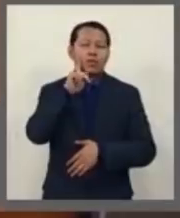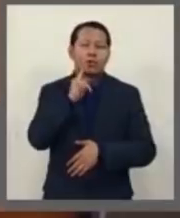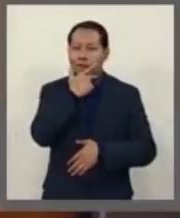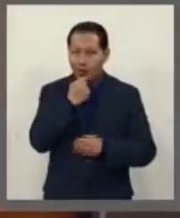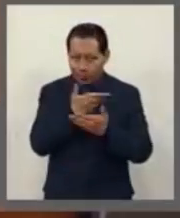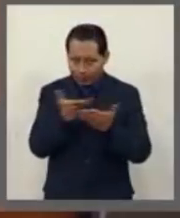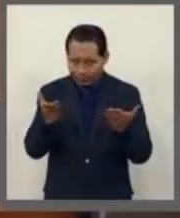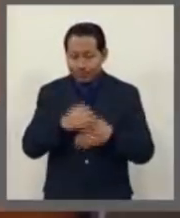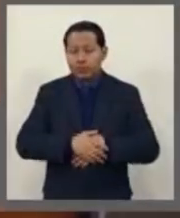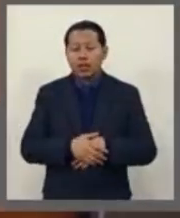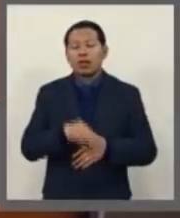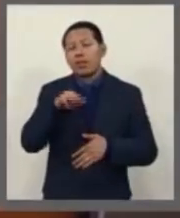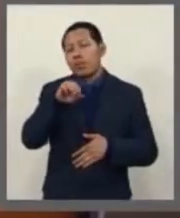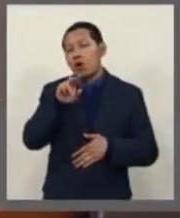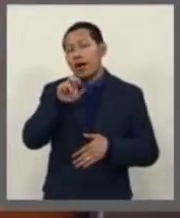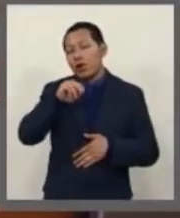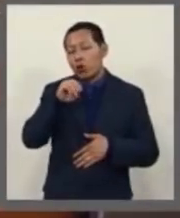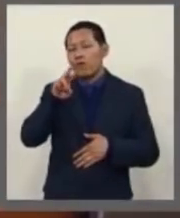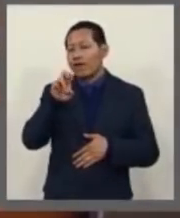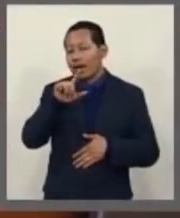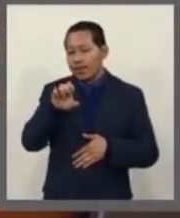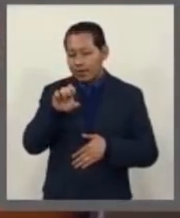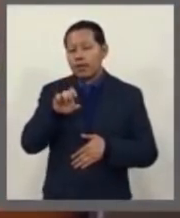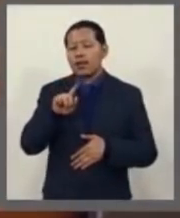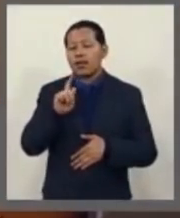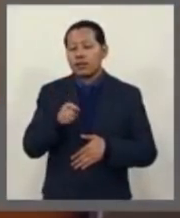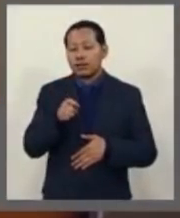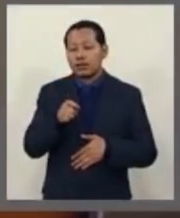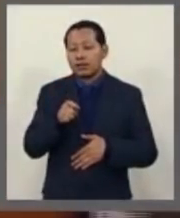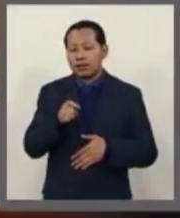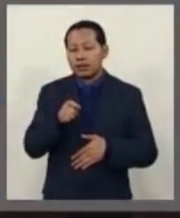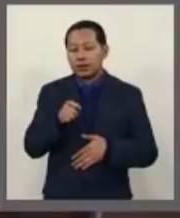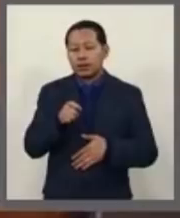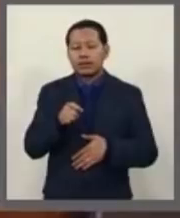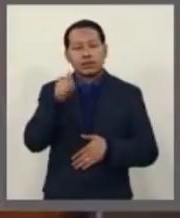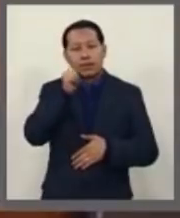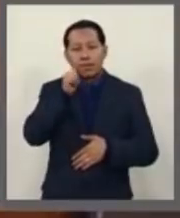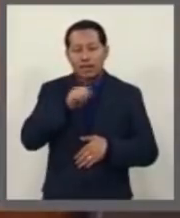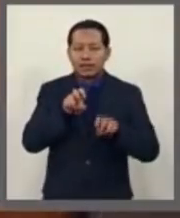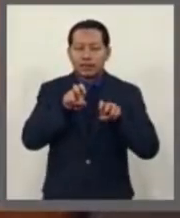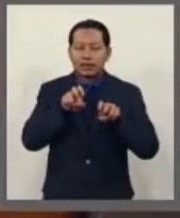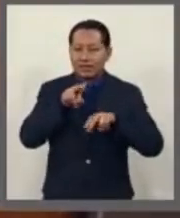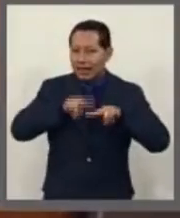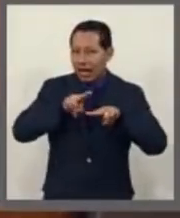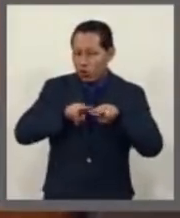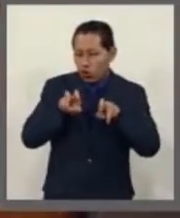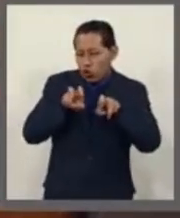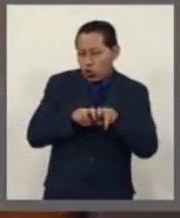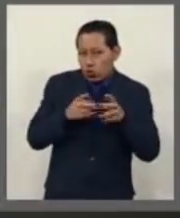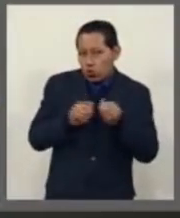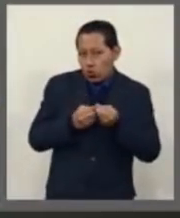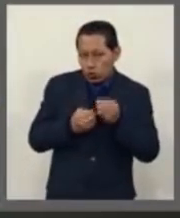y diputadas diputados y senadoras Moreno Valle